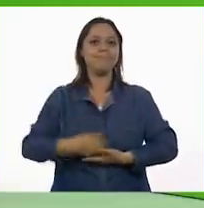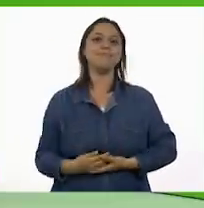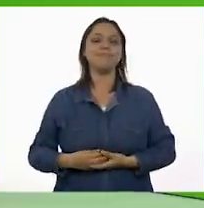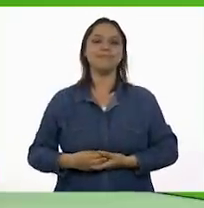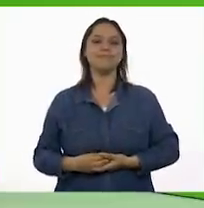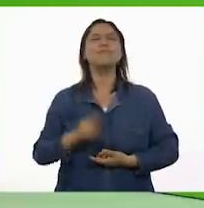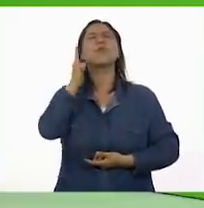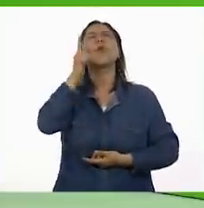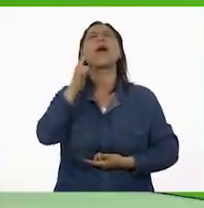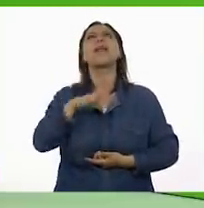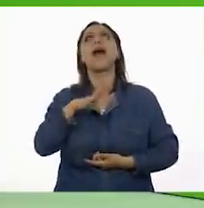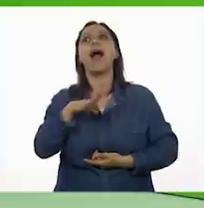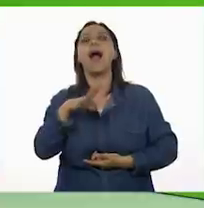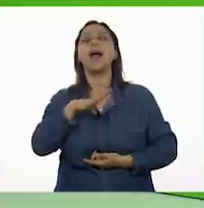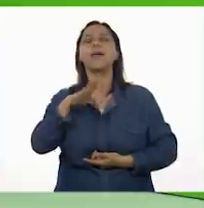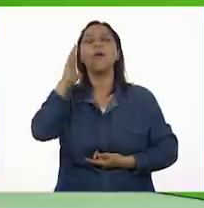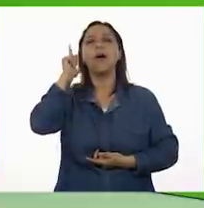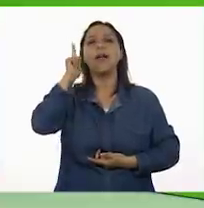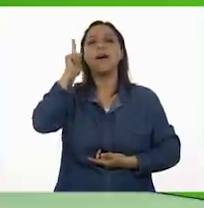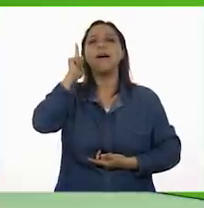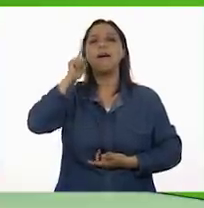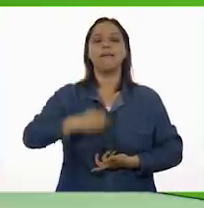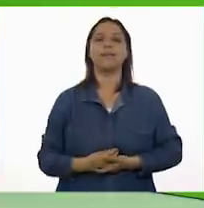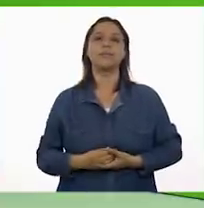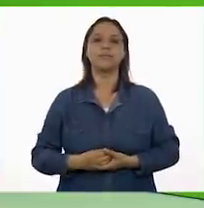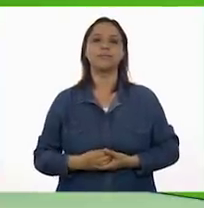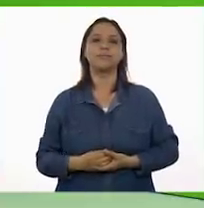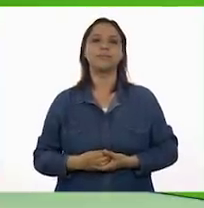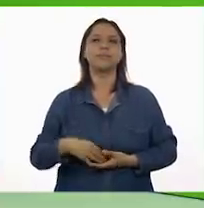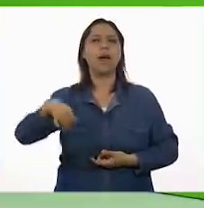¿eh? Ay, ojalá esté, ojalá esté, ojalá esté.